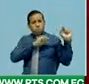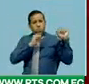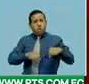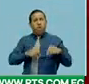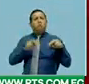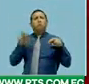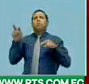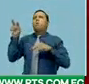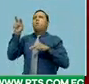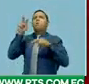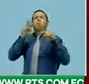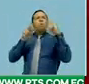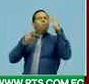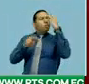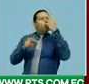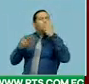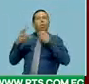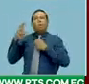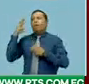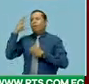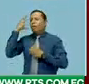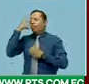hermoso paraíso es algo